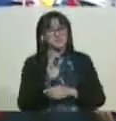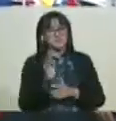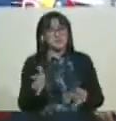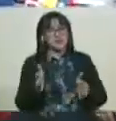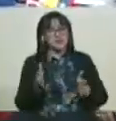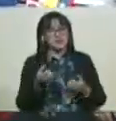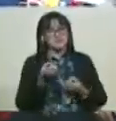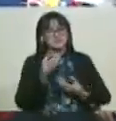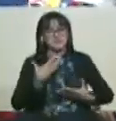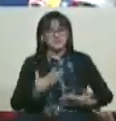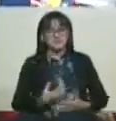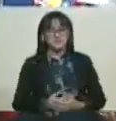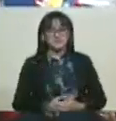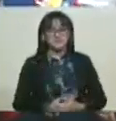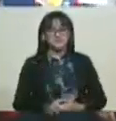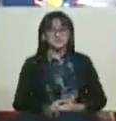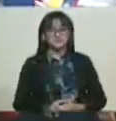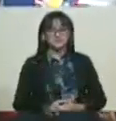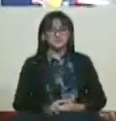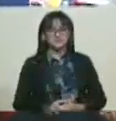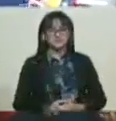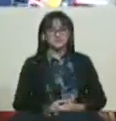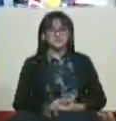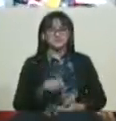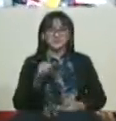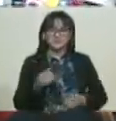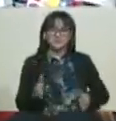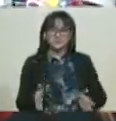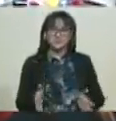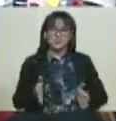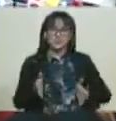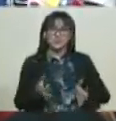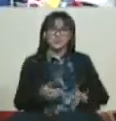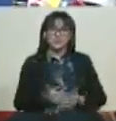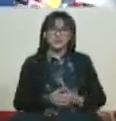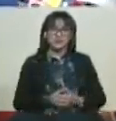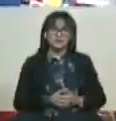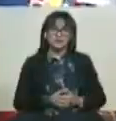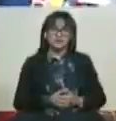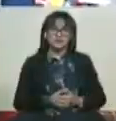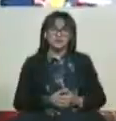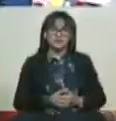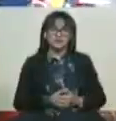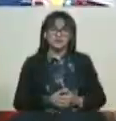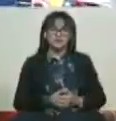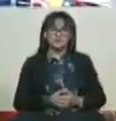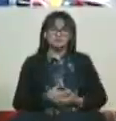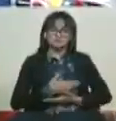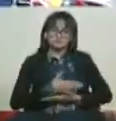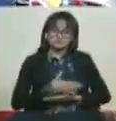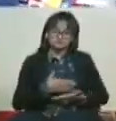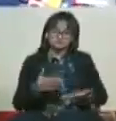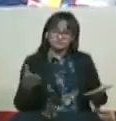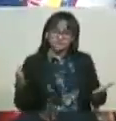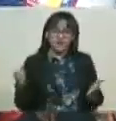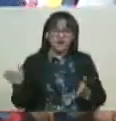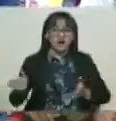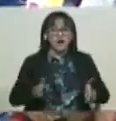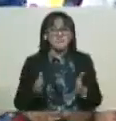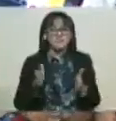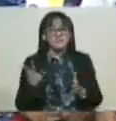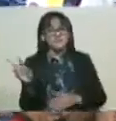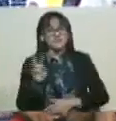bien y vamos a ganar para abrirle el camino a venezuela de la